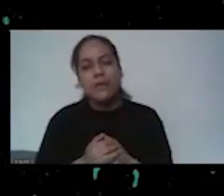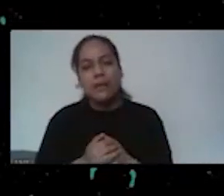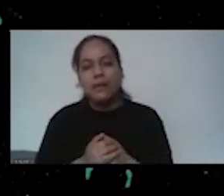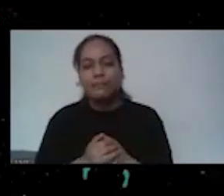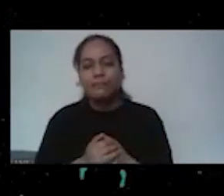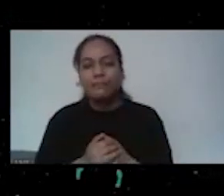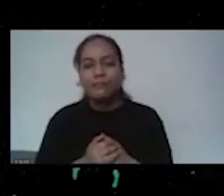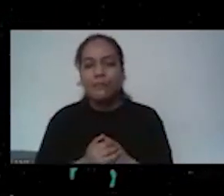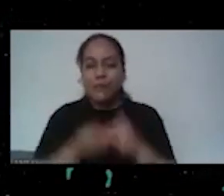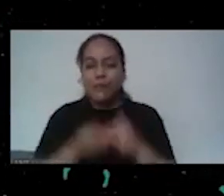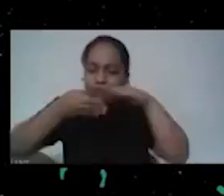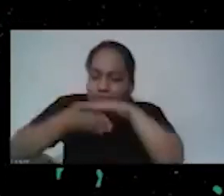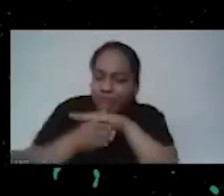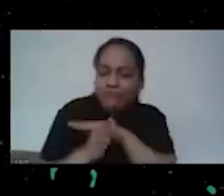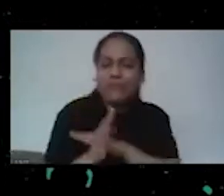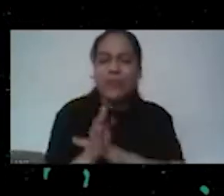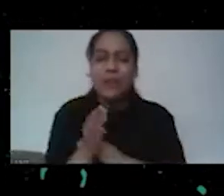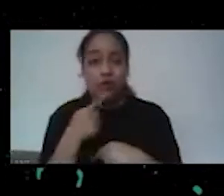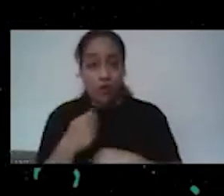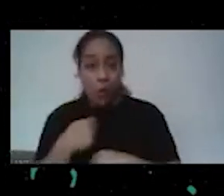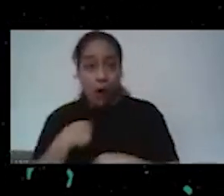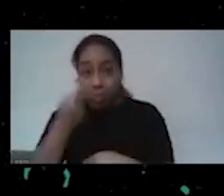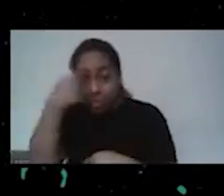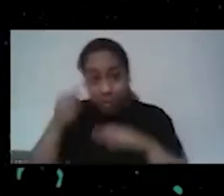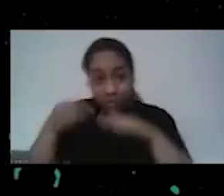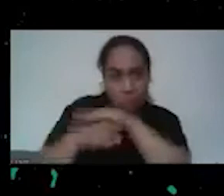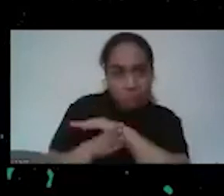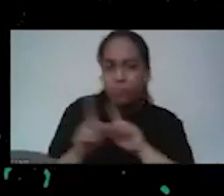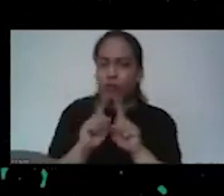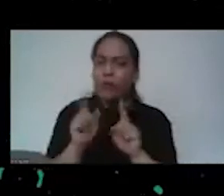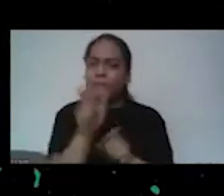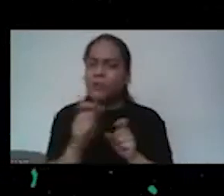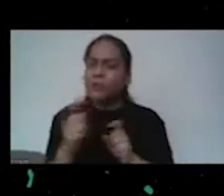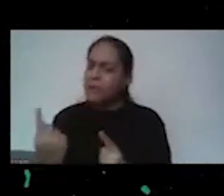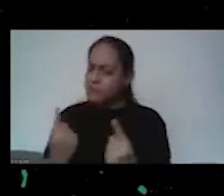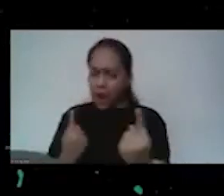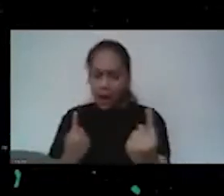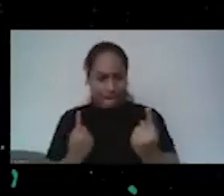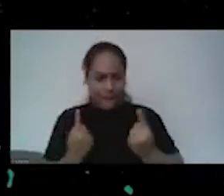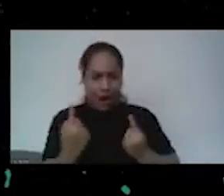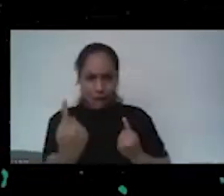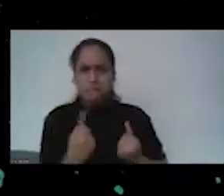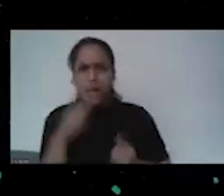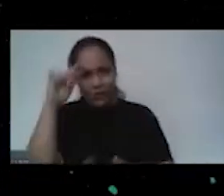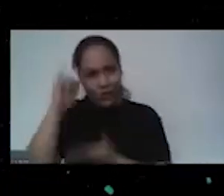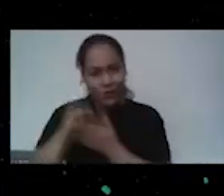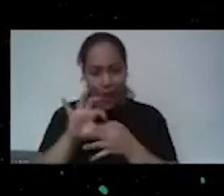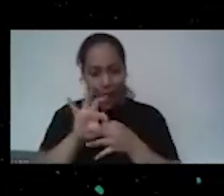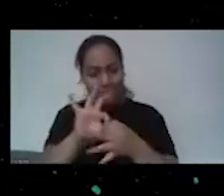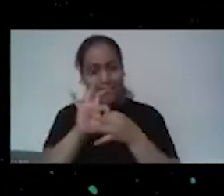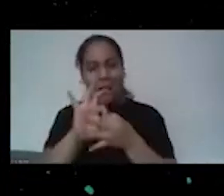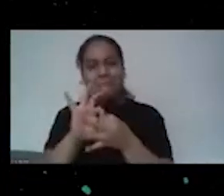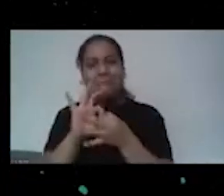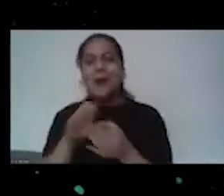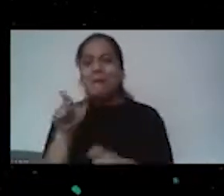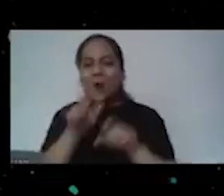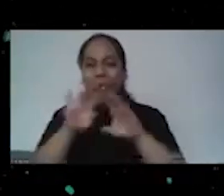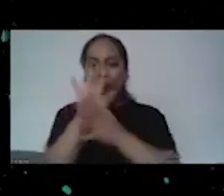Siempre han llegado a mí estas personas. Digamos que yo sí creo en una conexión que uno tiene con el